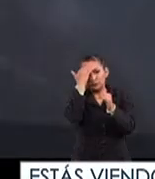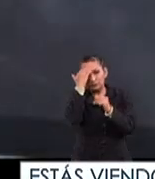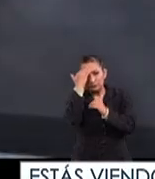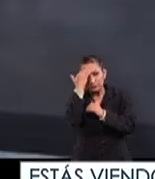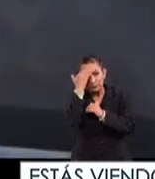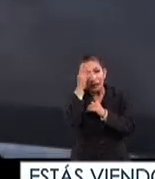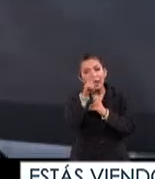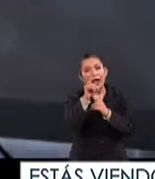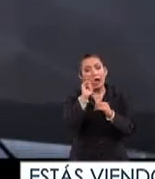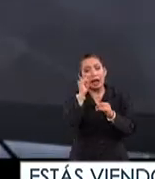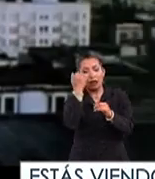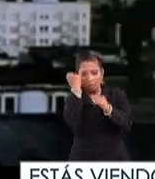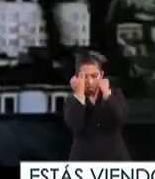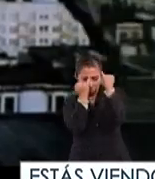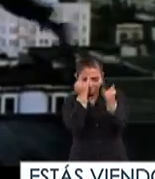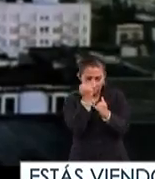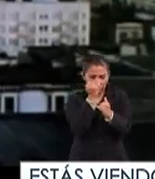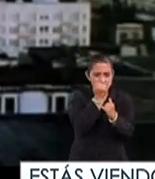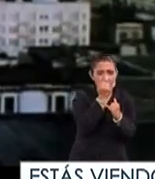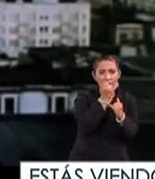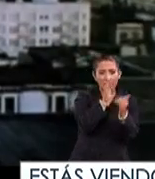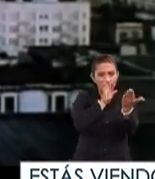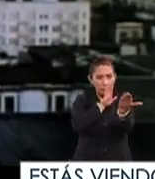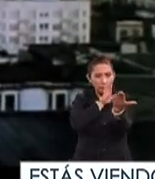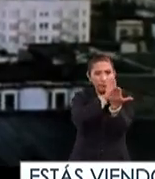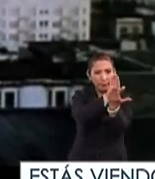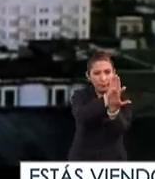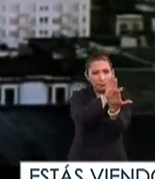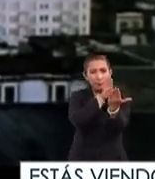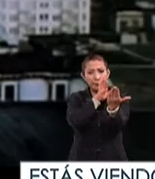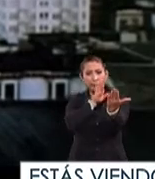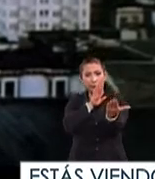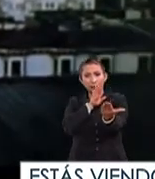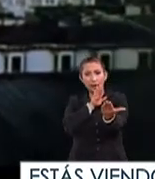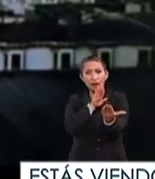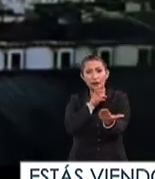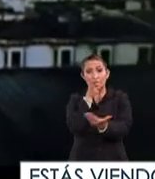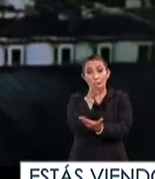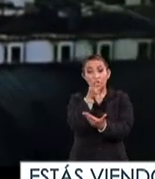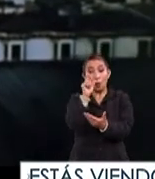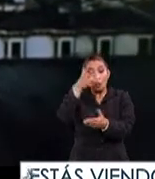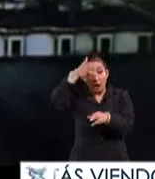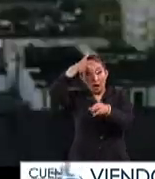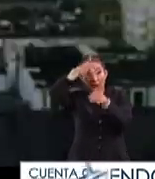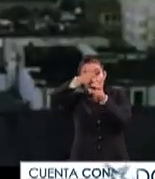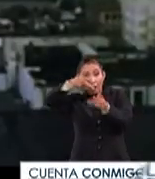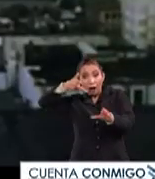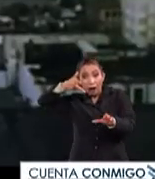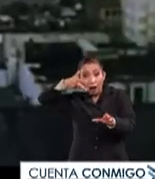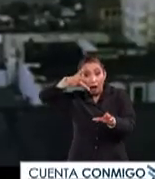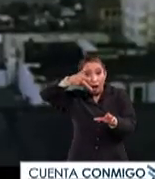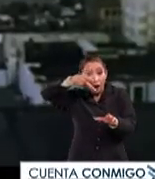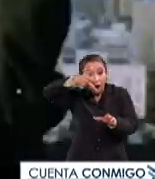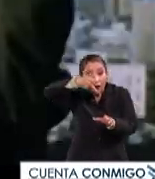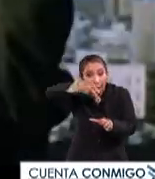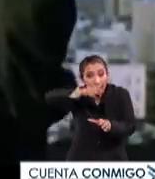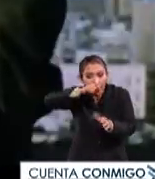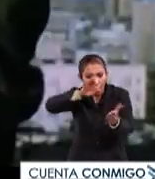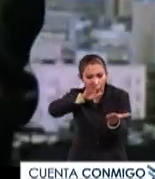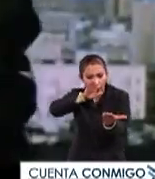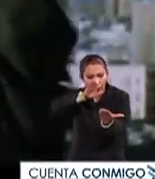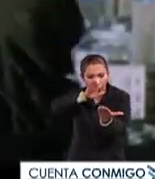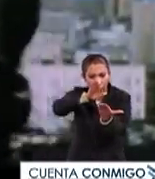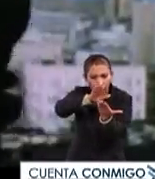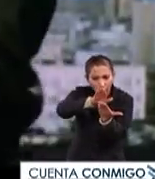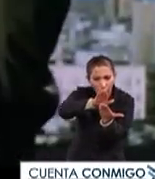demás, la técnica del dolly-in, el zoom out. Entonces o sea, cuando la cámara se acerca pero al mismo tiempo hace el zoom,